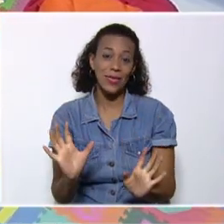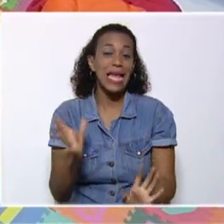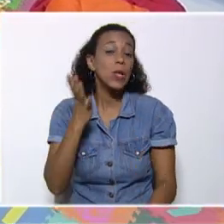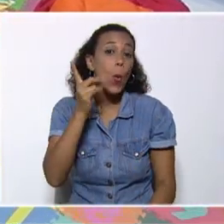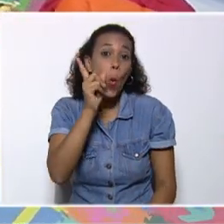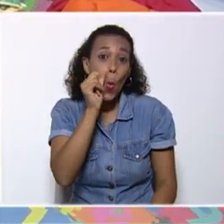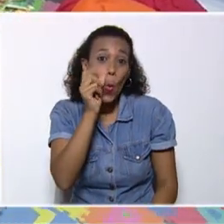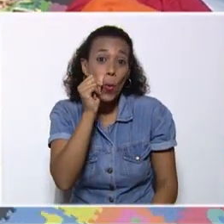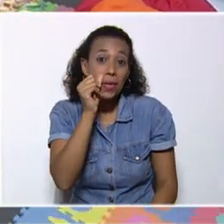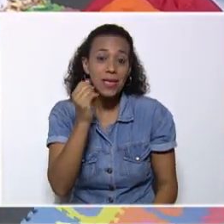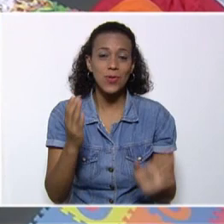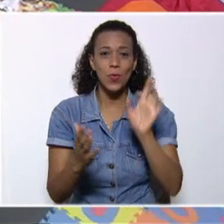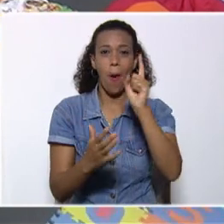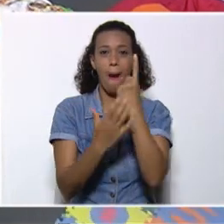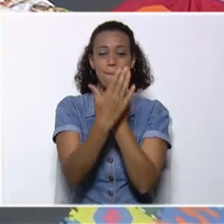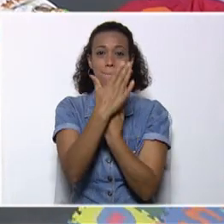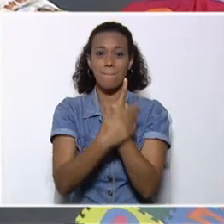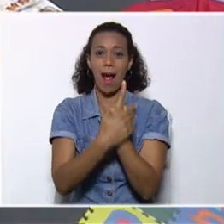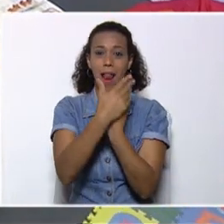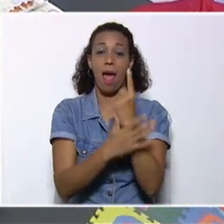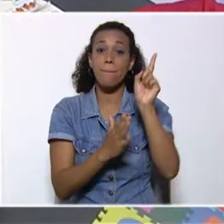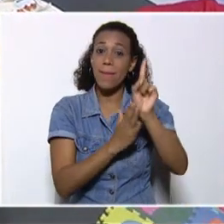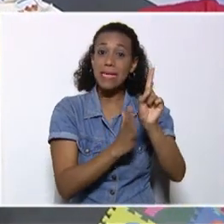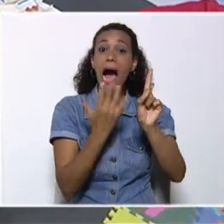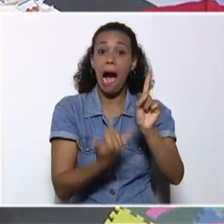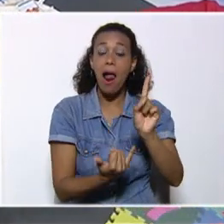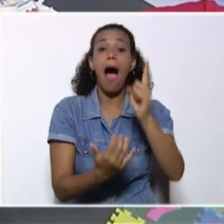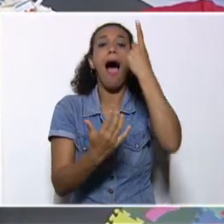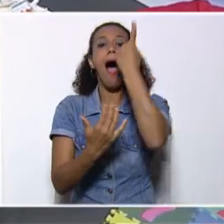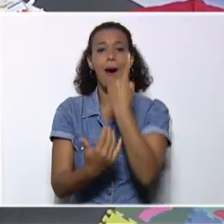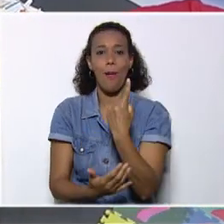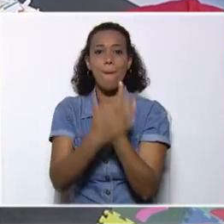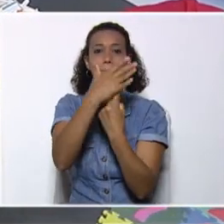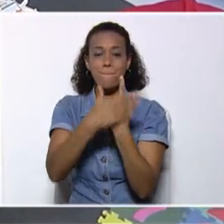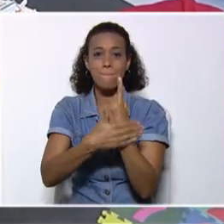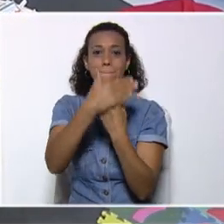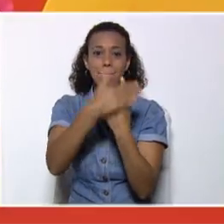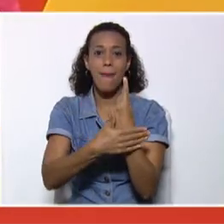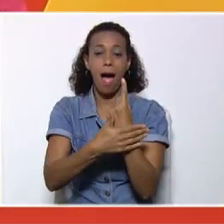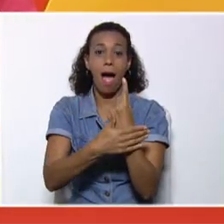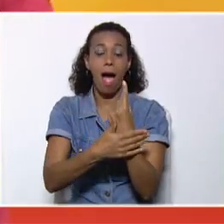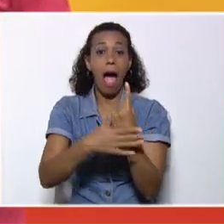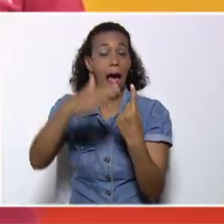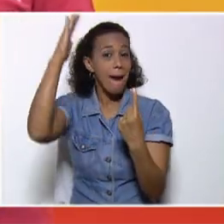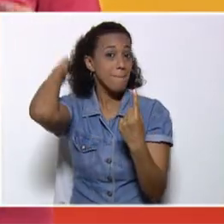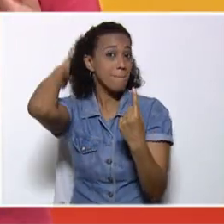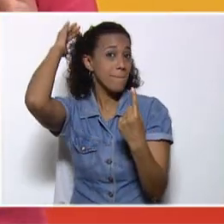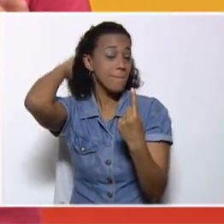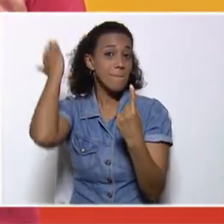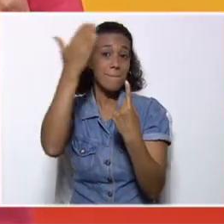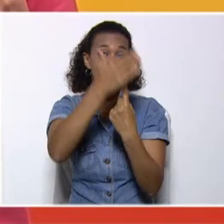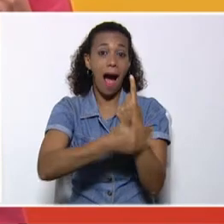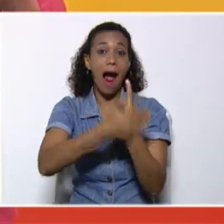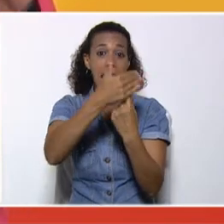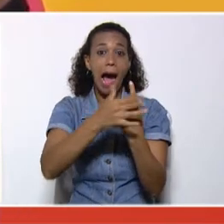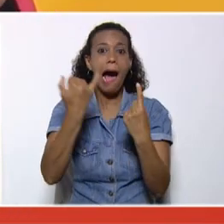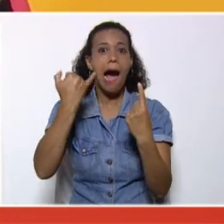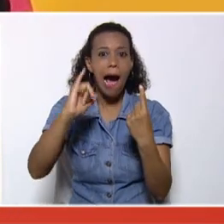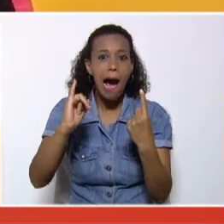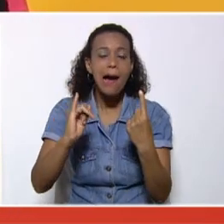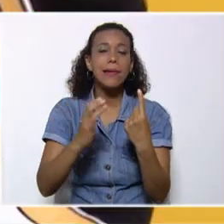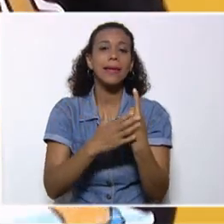de un niño, pero de espalda. Recuerden que también nuestro cuerpo, por la parte de la espalda, también